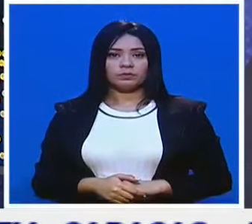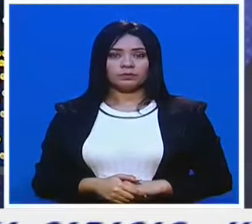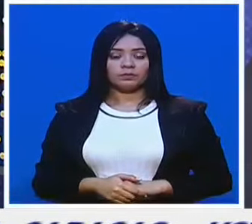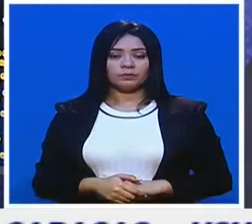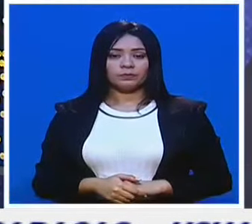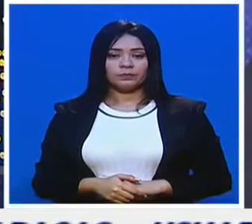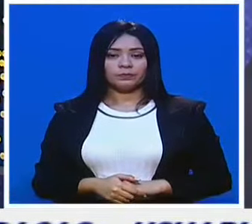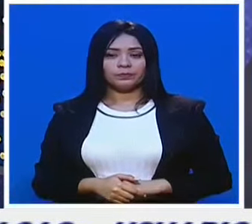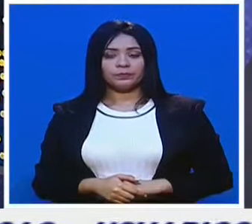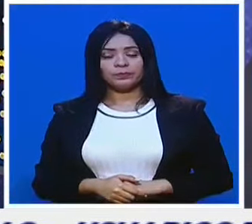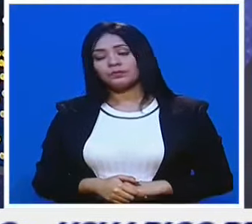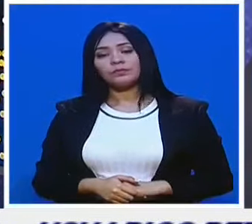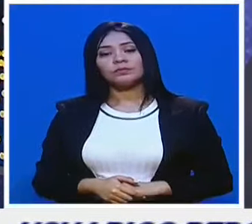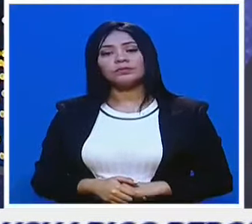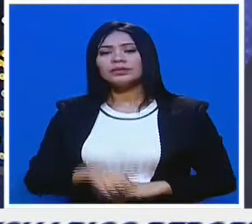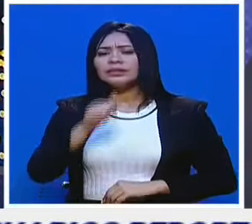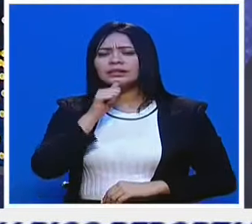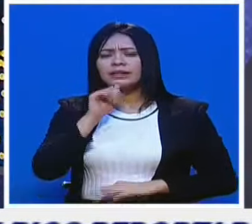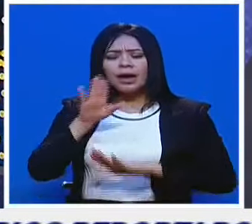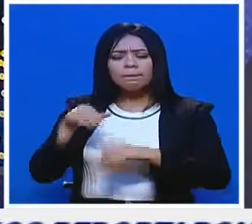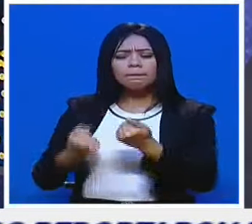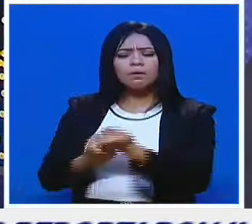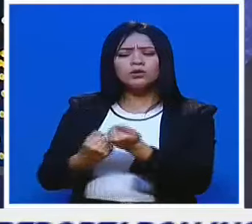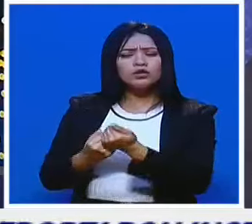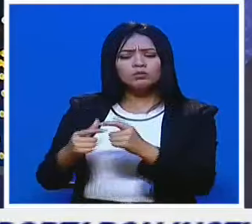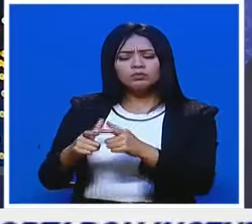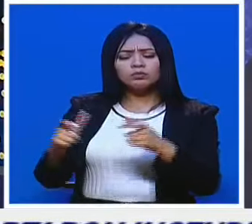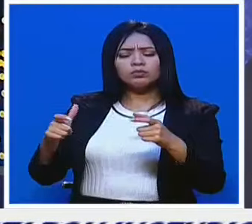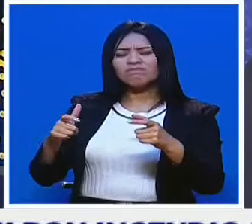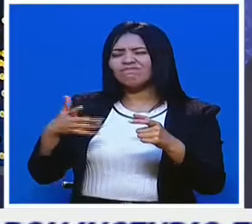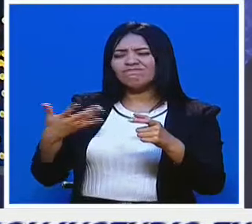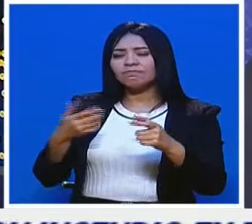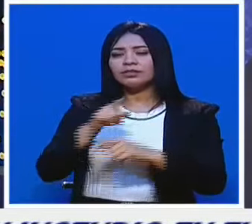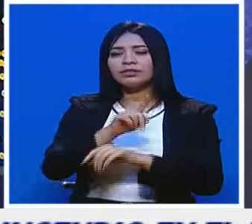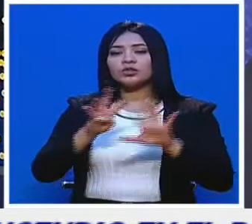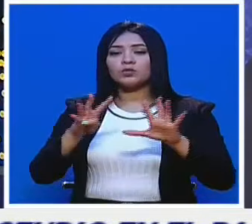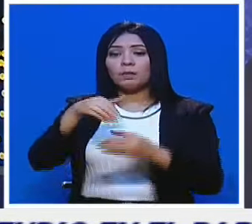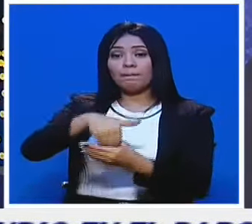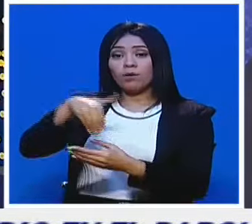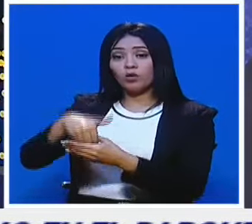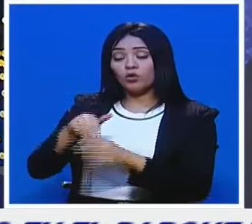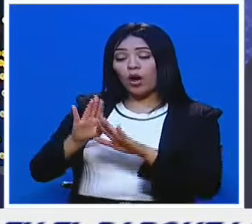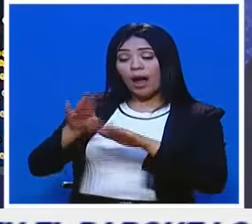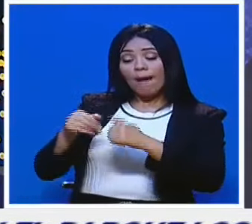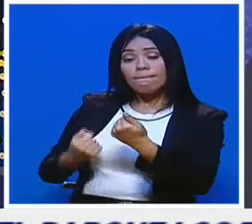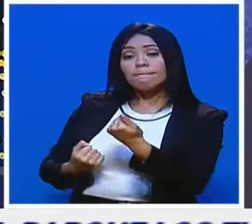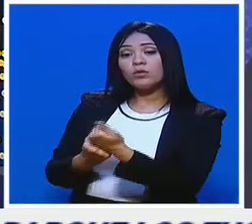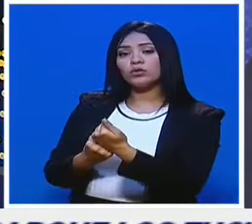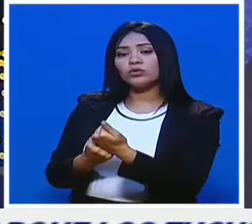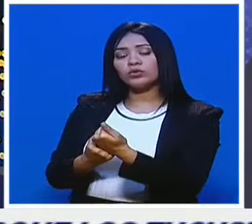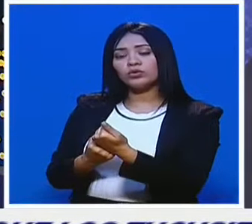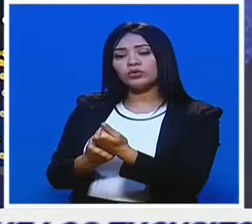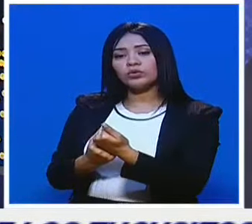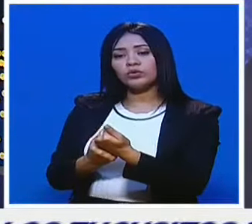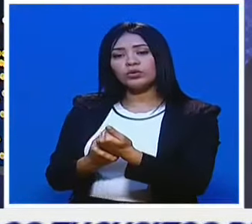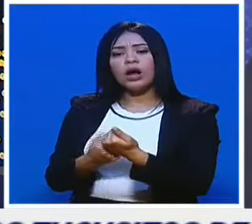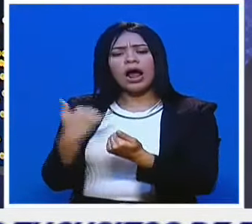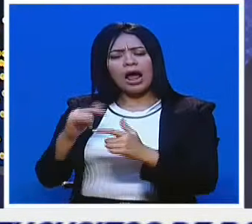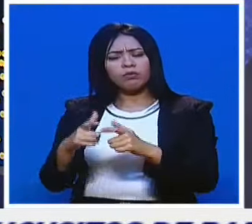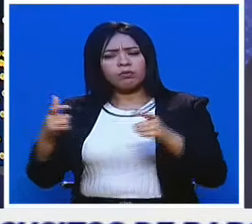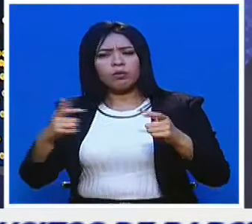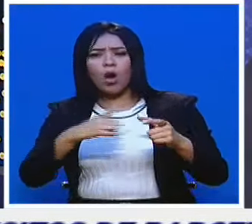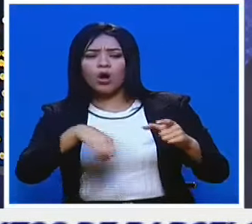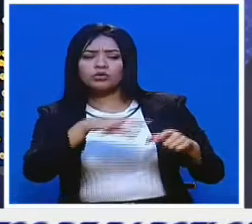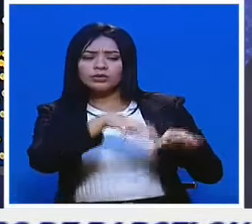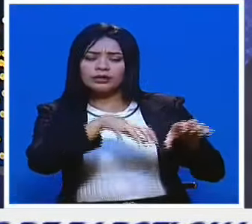El que tiene más peso en Pensilvania es Pensilvania con 19 votos. Y aunque no son mayoría como en estados del